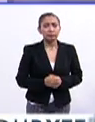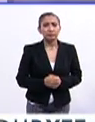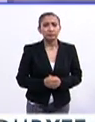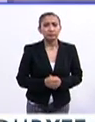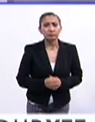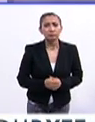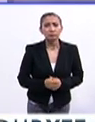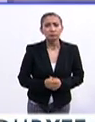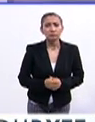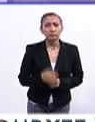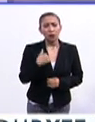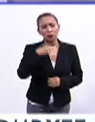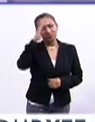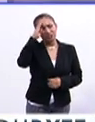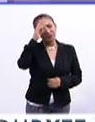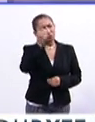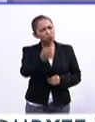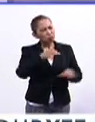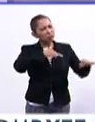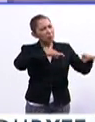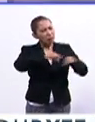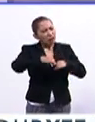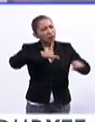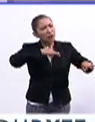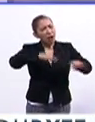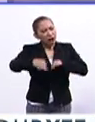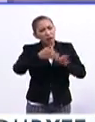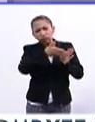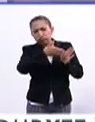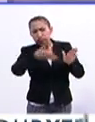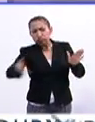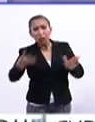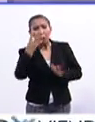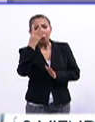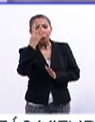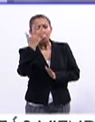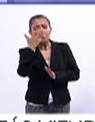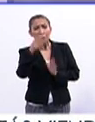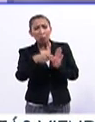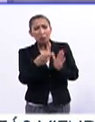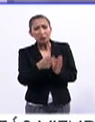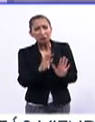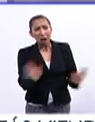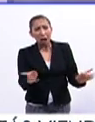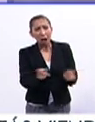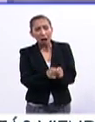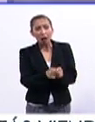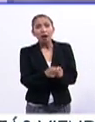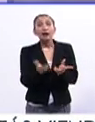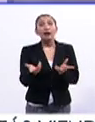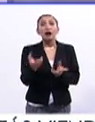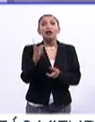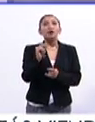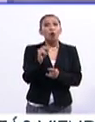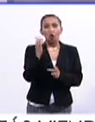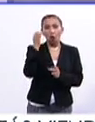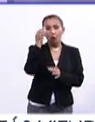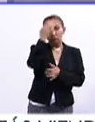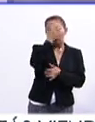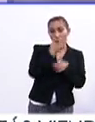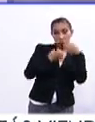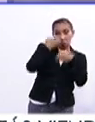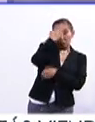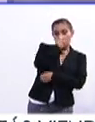y yo pienso bueno tanto trabajo para 45 funciones cuando de repente no porque juzgue